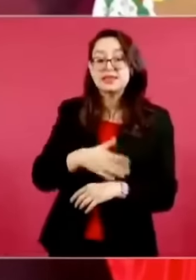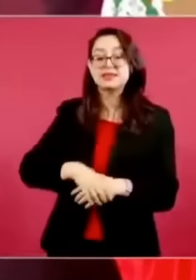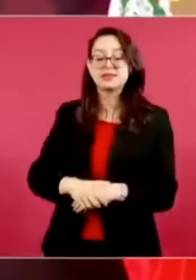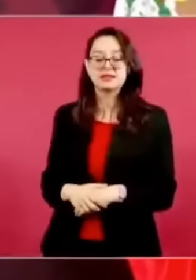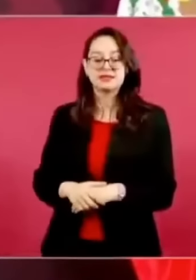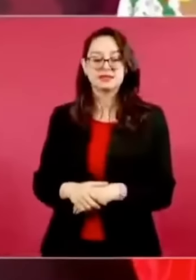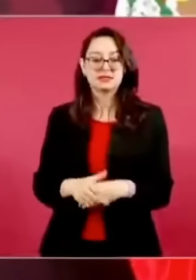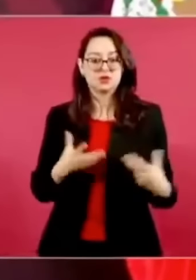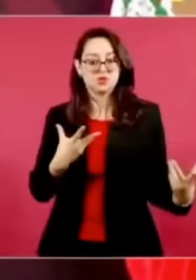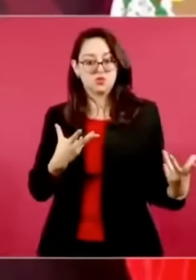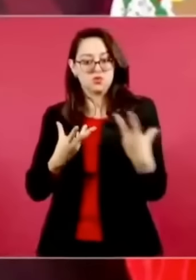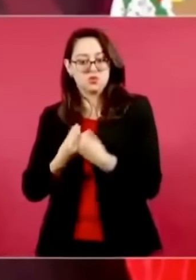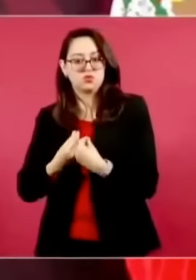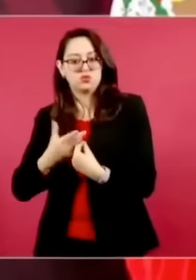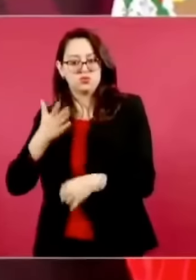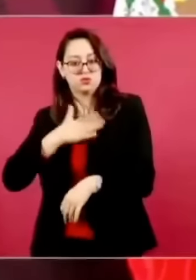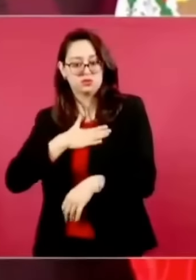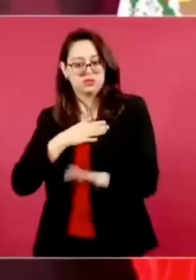Imagínense,